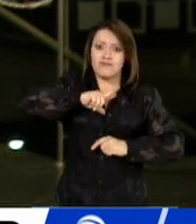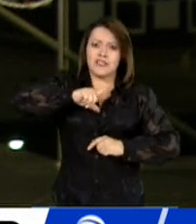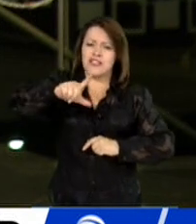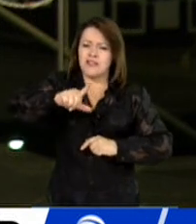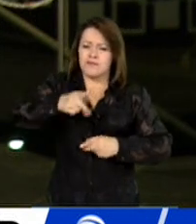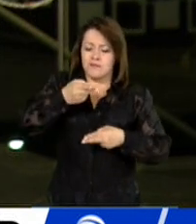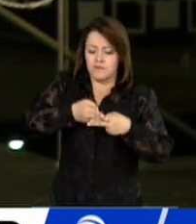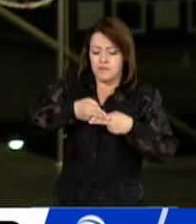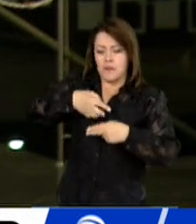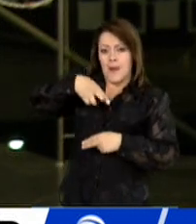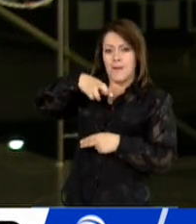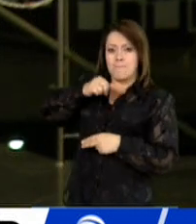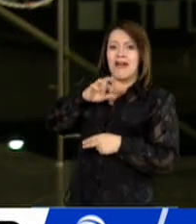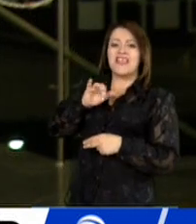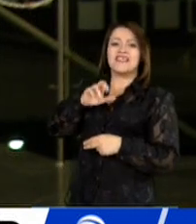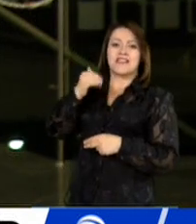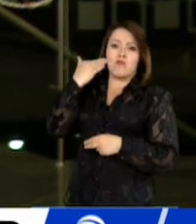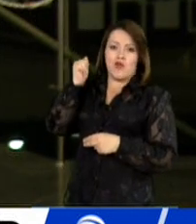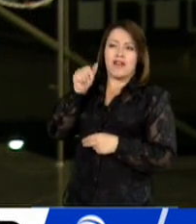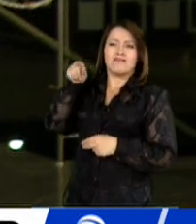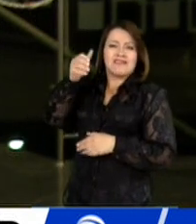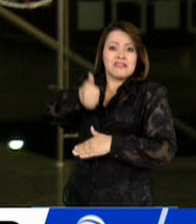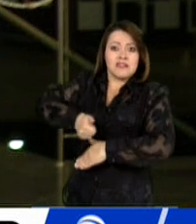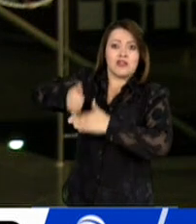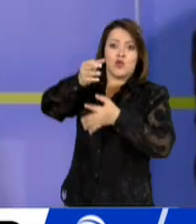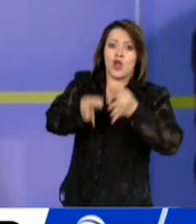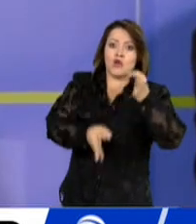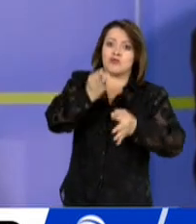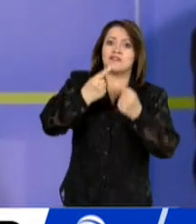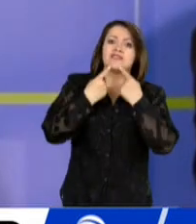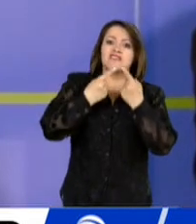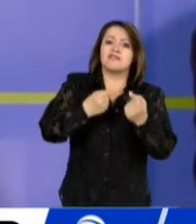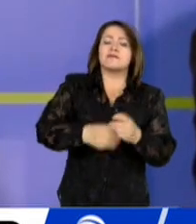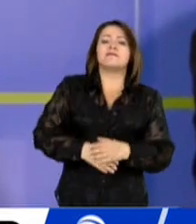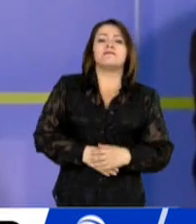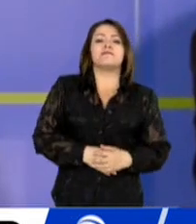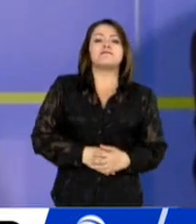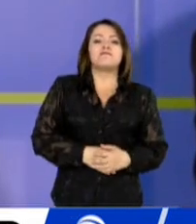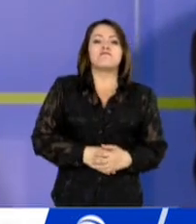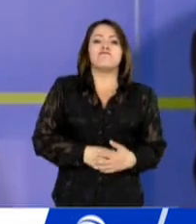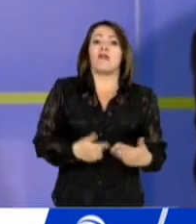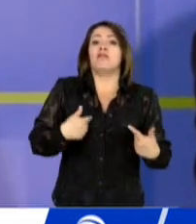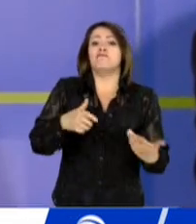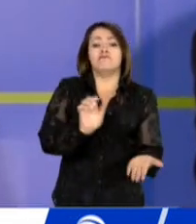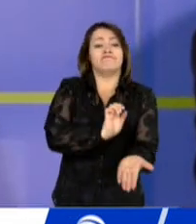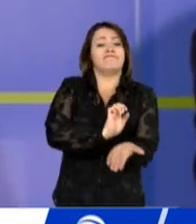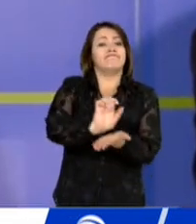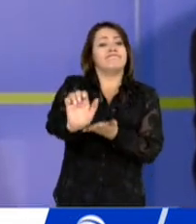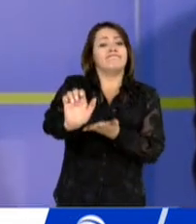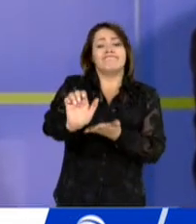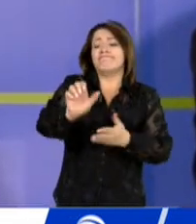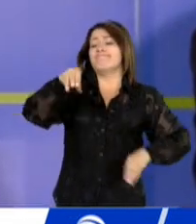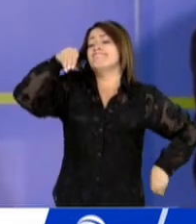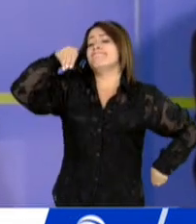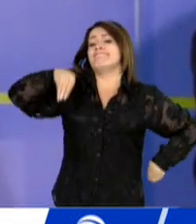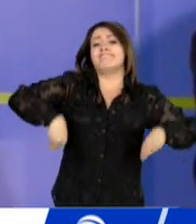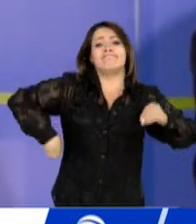Patricia Linares, se refirieron a esta noticia. Señalar de manera enfática que